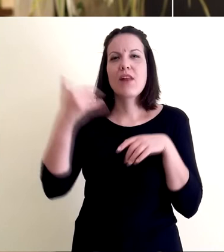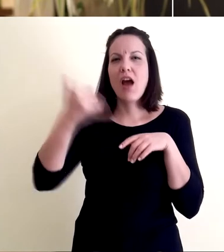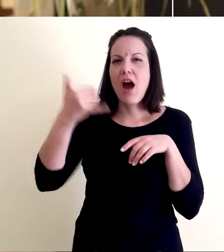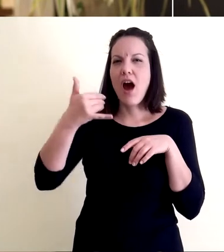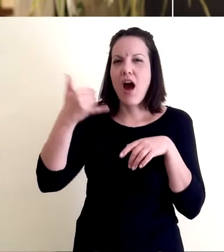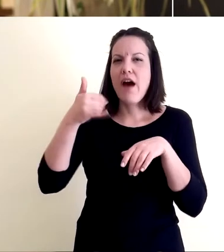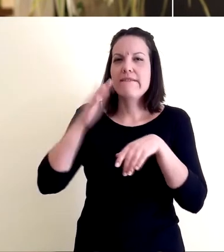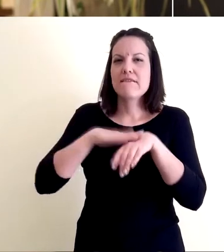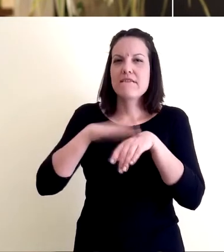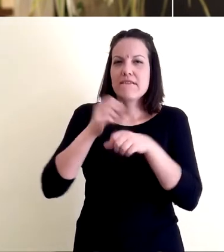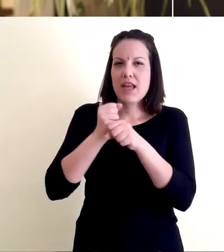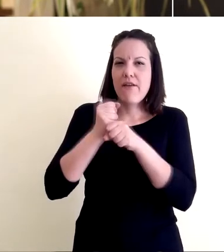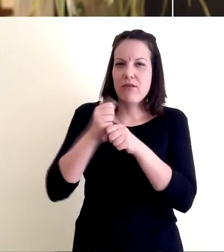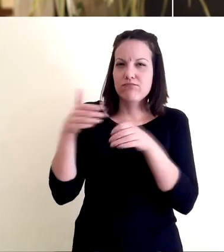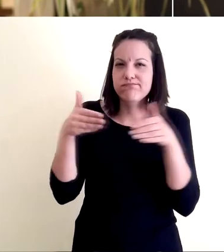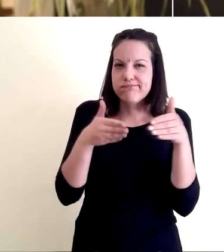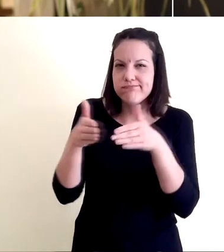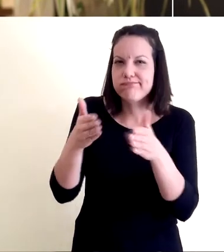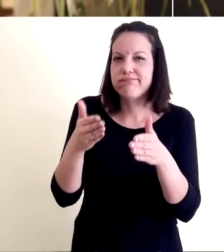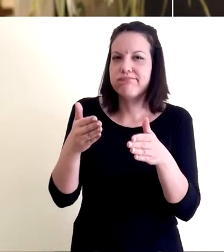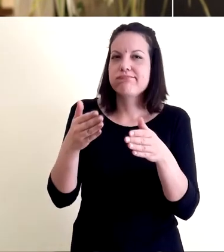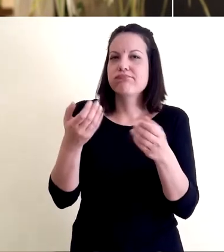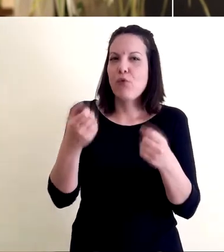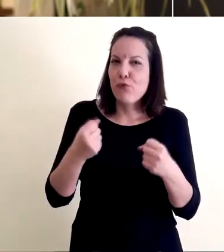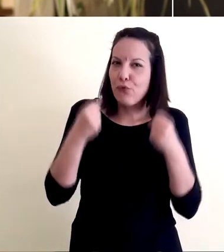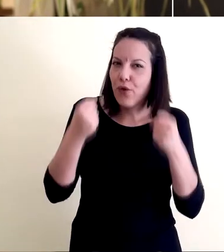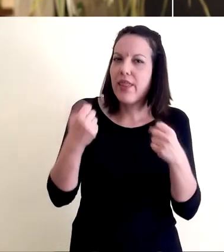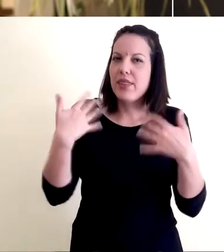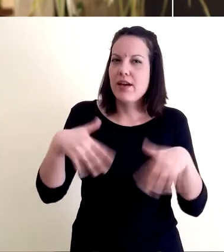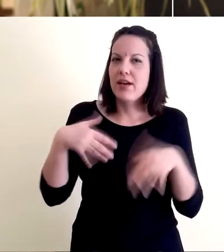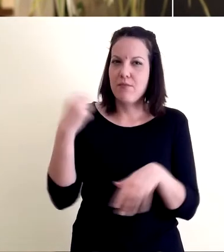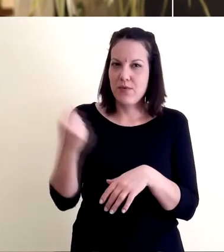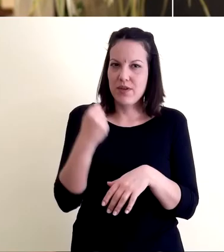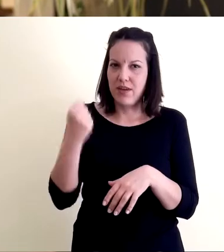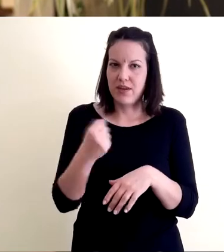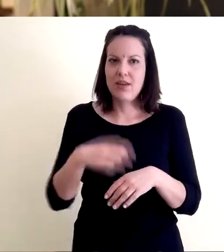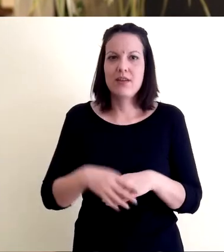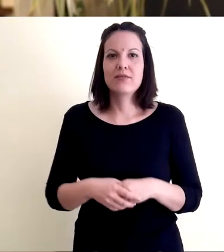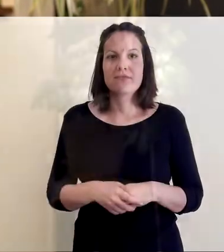ahí que está siendo fuerte, digamos, que está siendo importante, me parece.